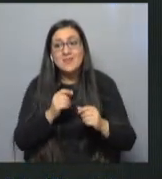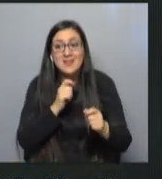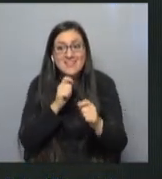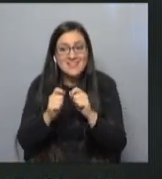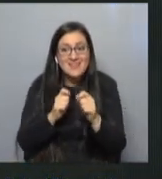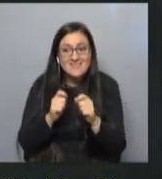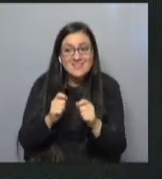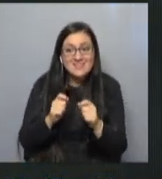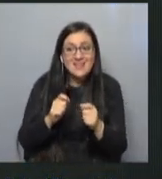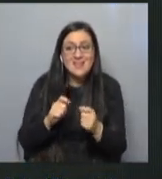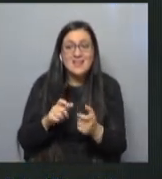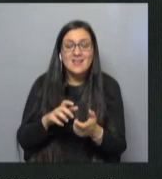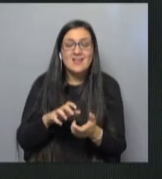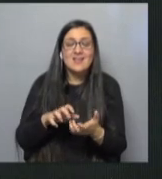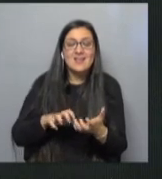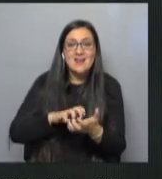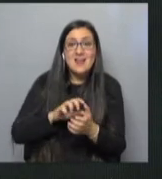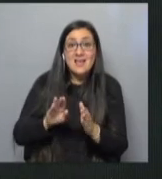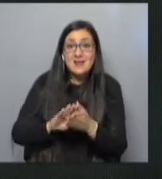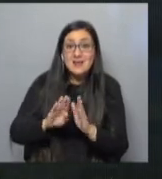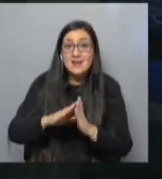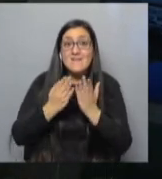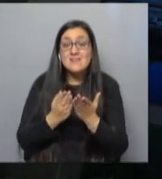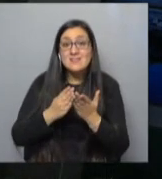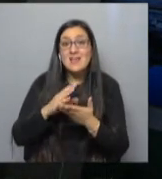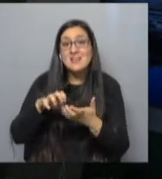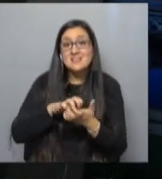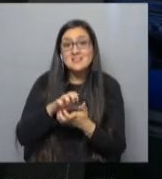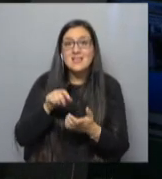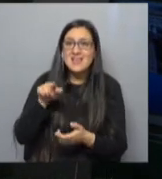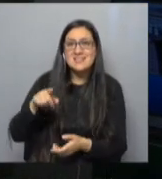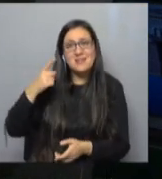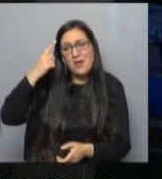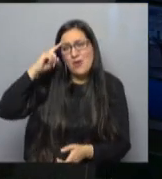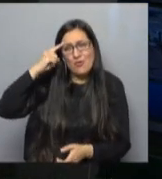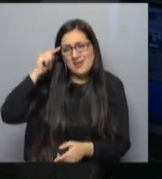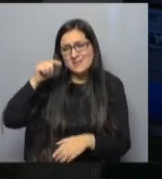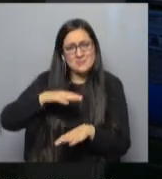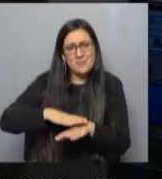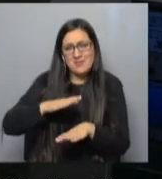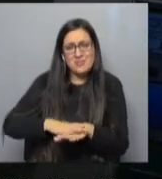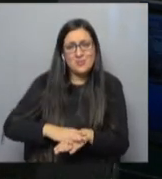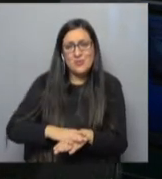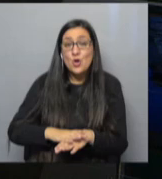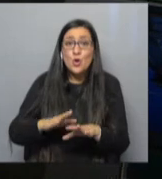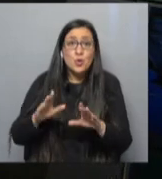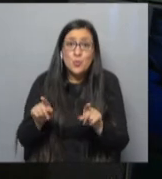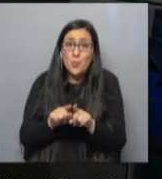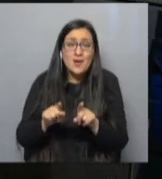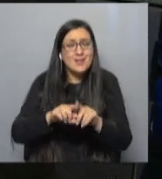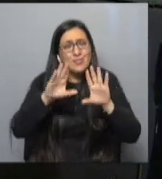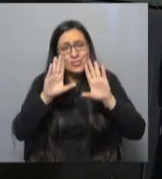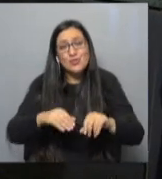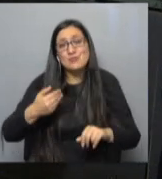en la revista crisis muy interesante ella estaba bastante loca como todos los argentinos